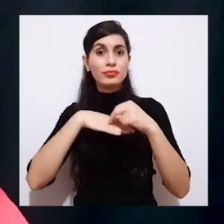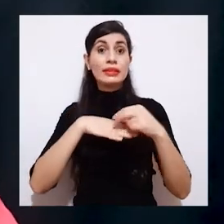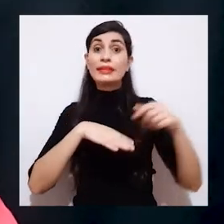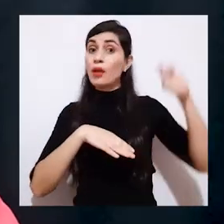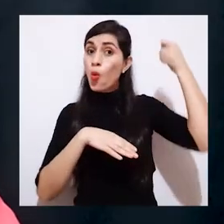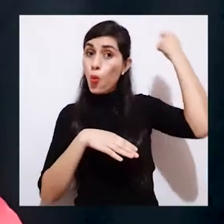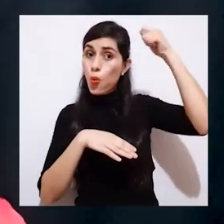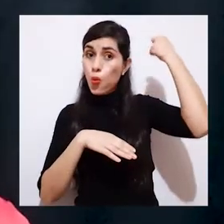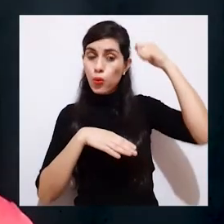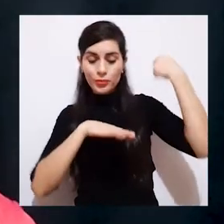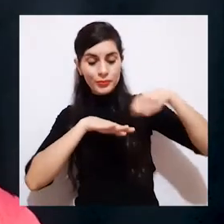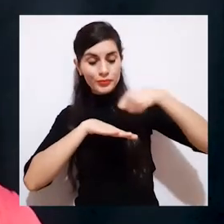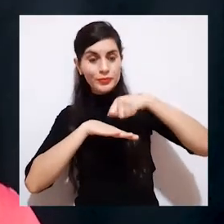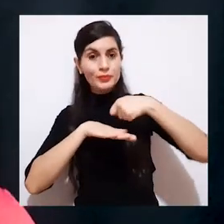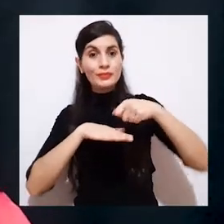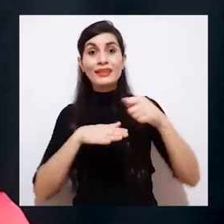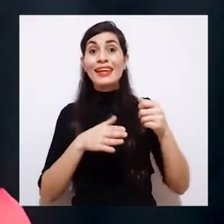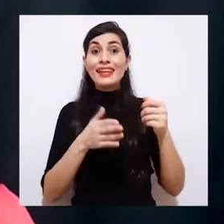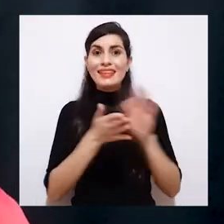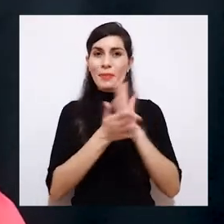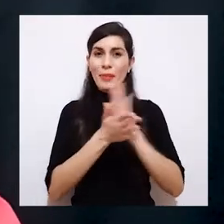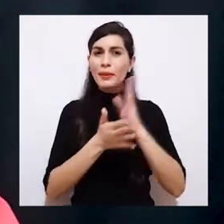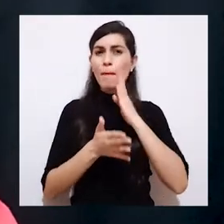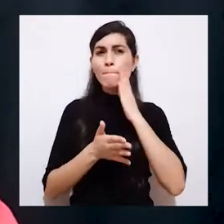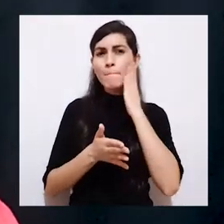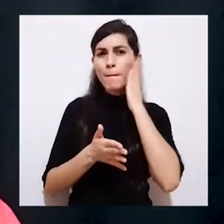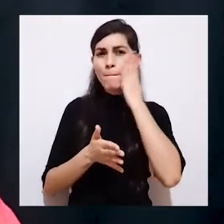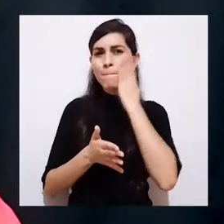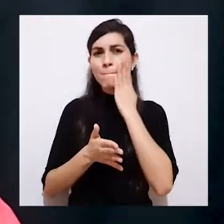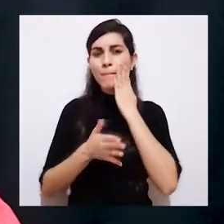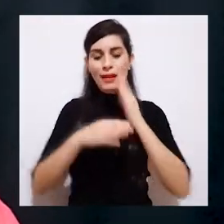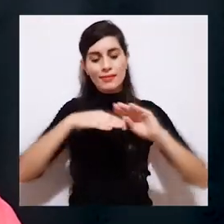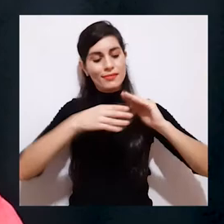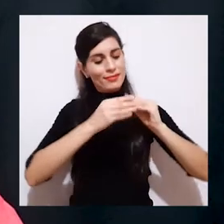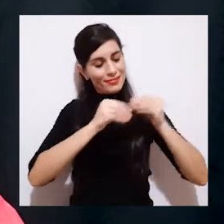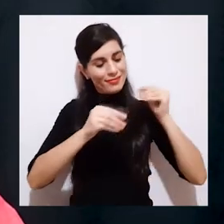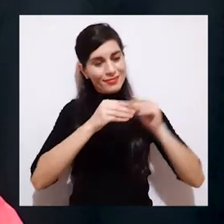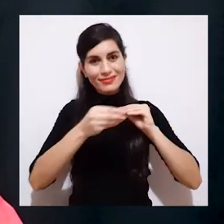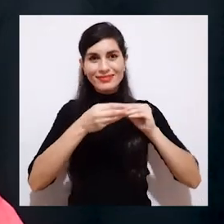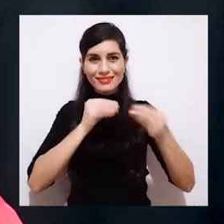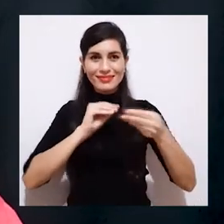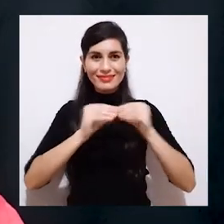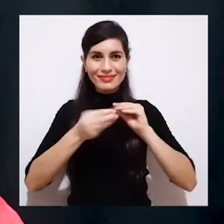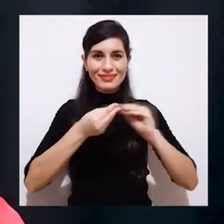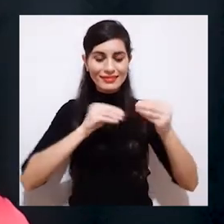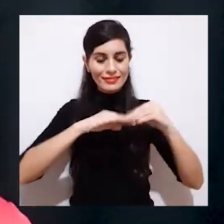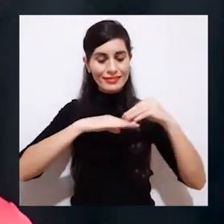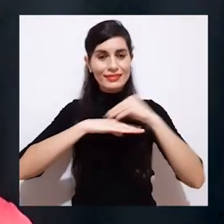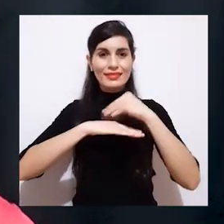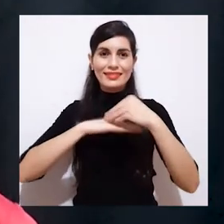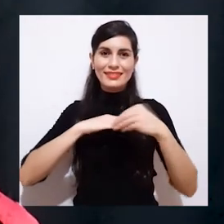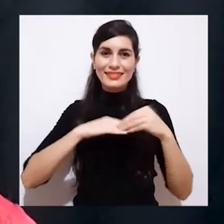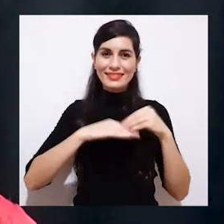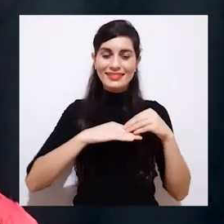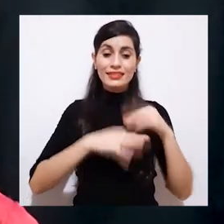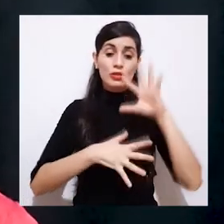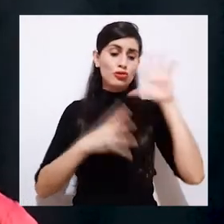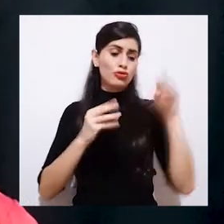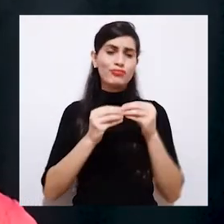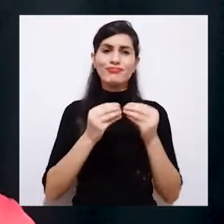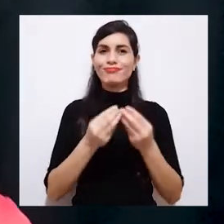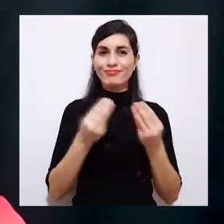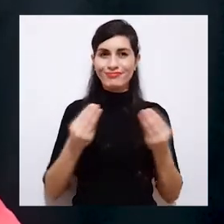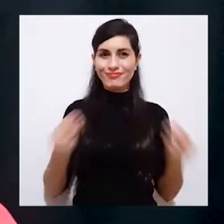secador de pelo, los Kleenex y bueno, igual en la descripción del video van a estar todos los materiales que